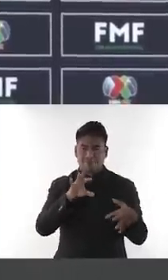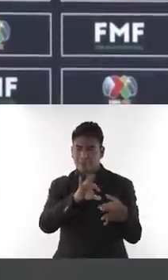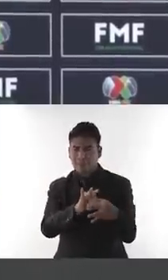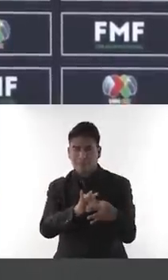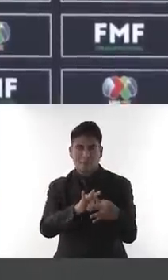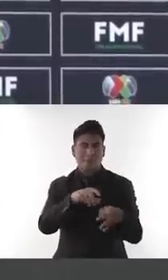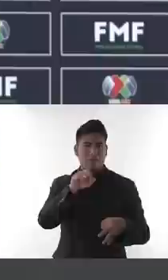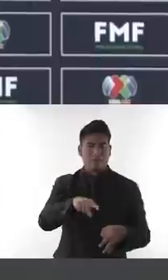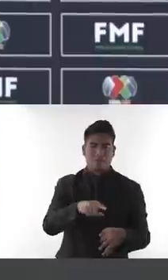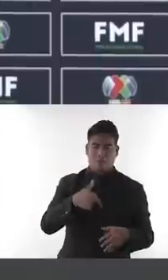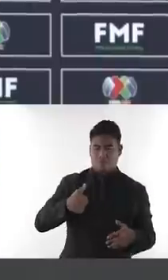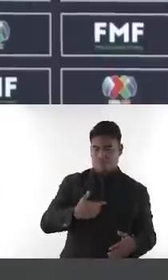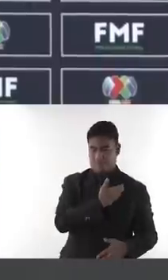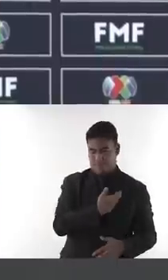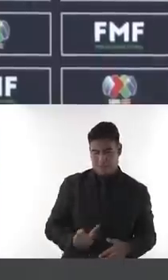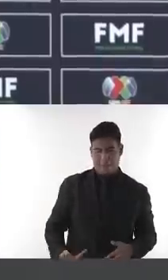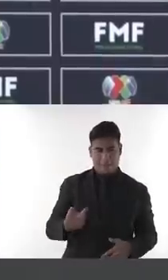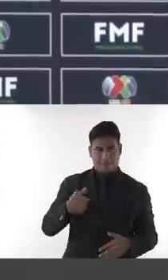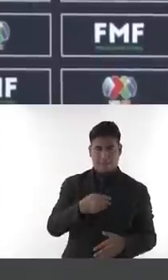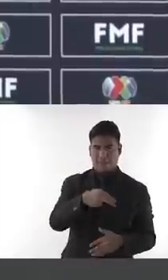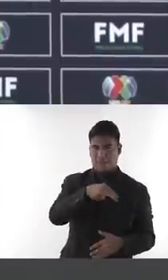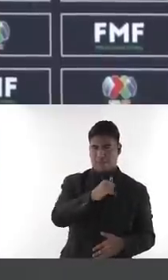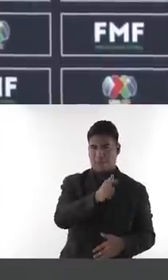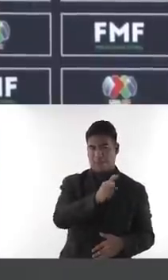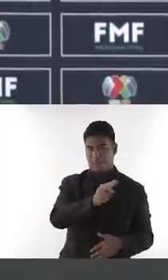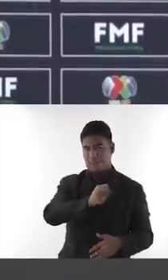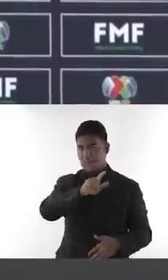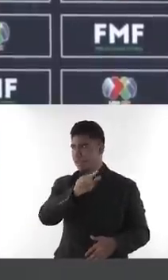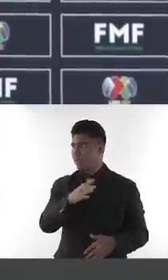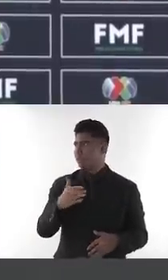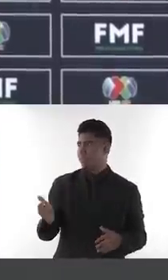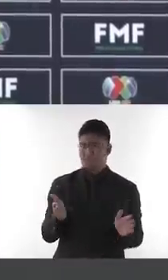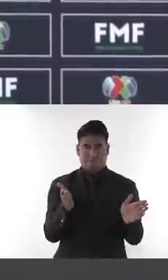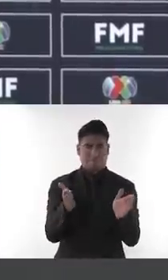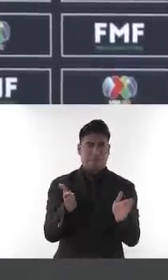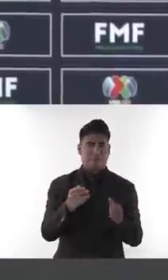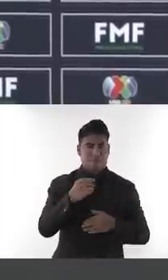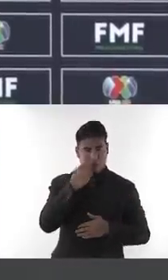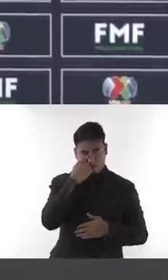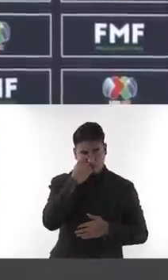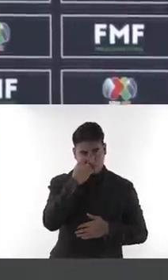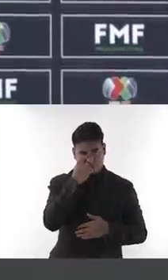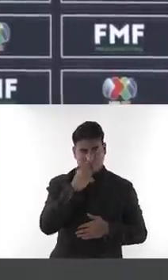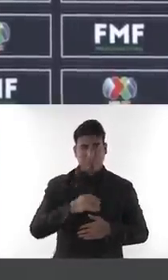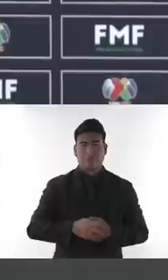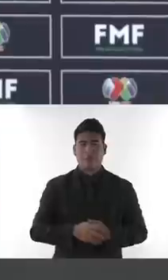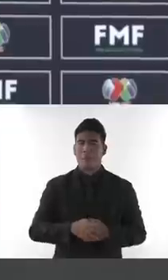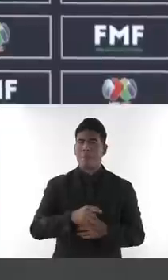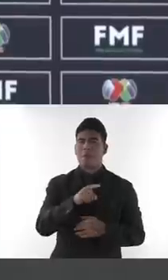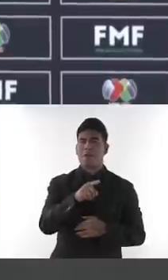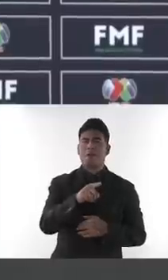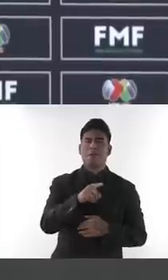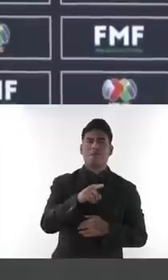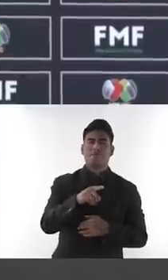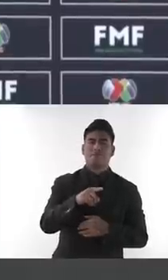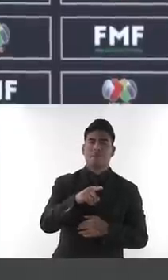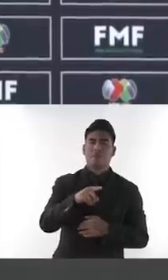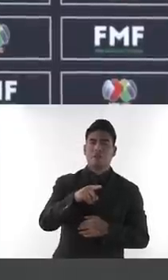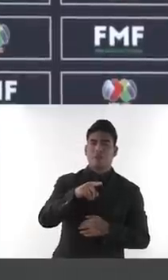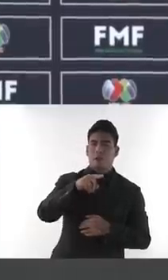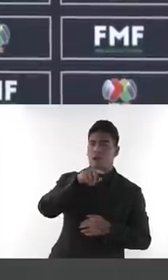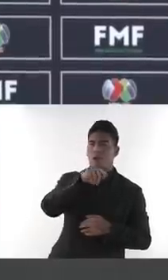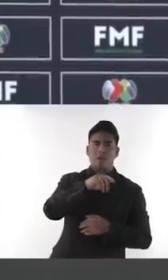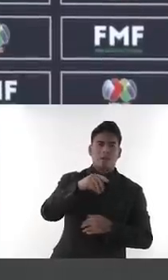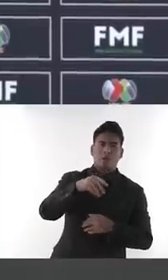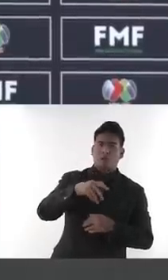presidente Mikel Arriola en su presentación, la reducción de extranjeros. Lo que vimos ahí de cómo se bajó a